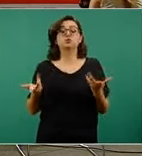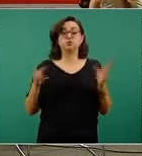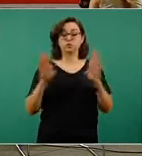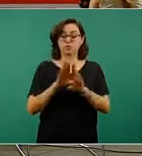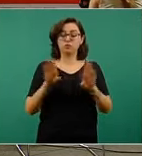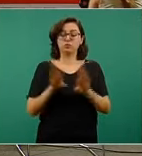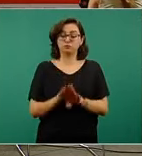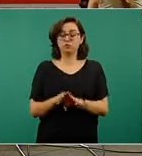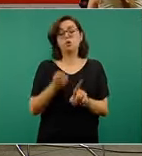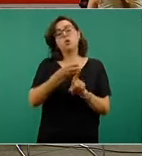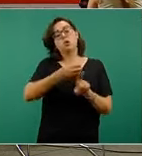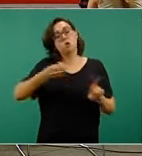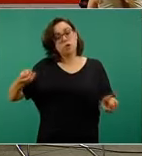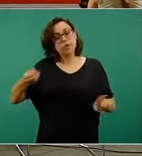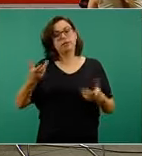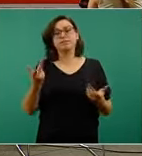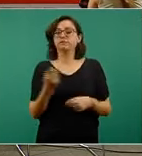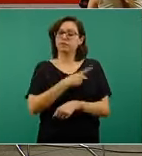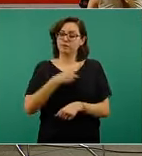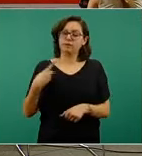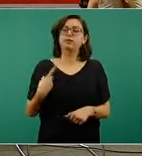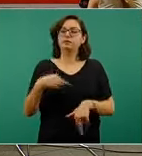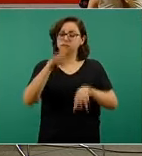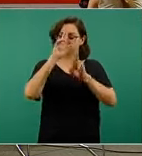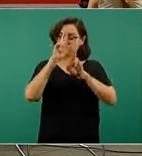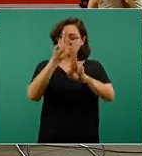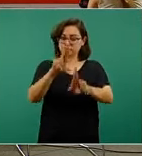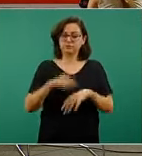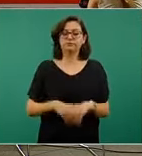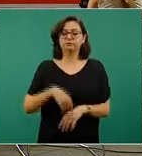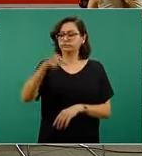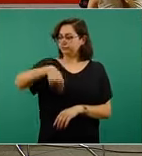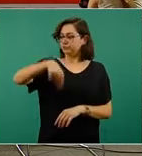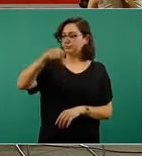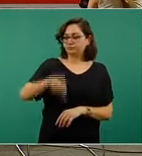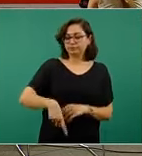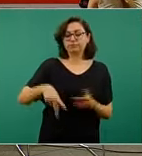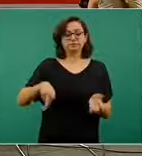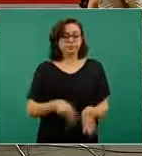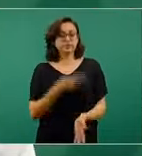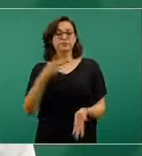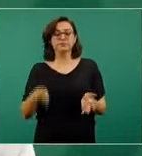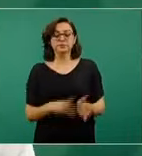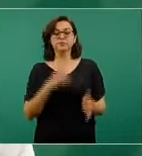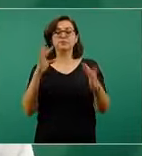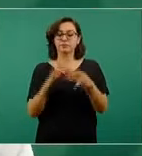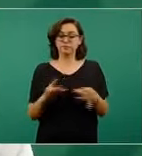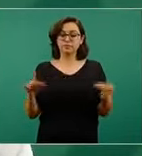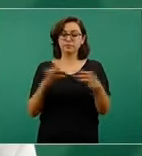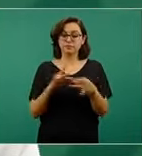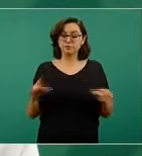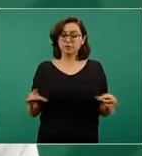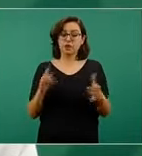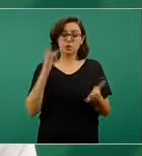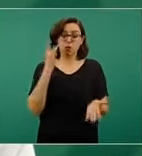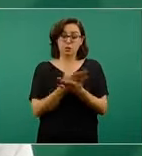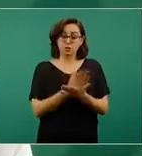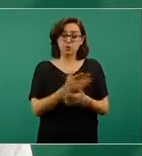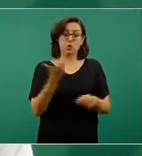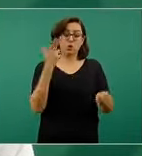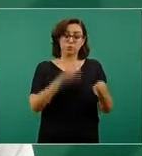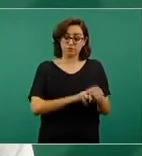corresponde. También hemos comentado aquí mismo en varias ocasiones cómo esto no se restringe al sector público, sino